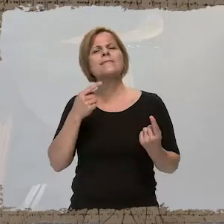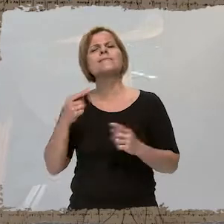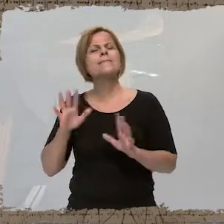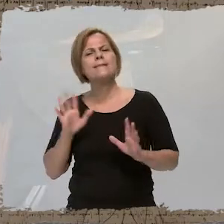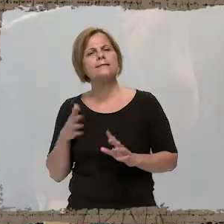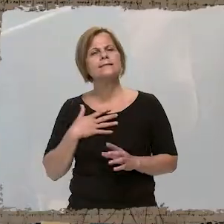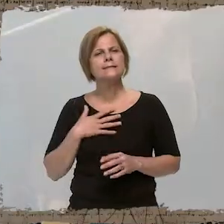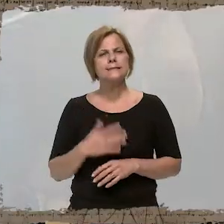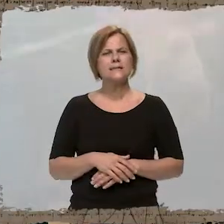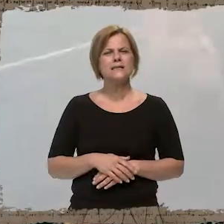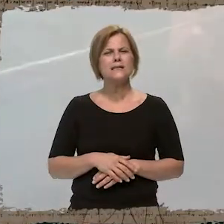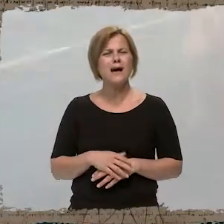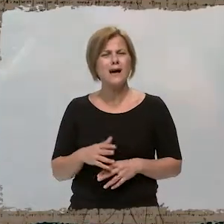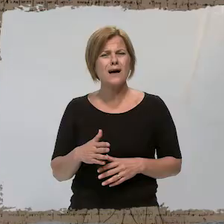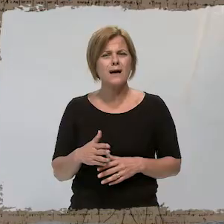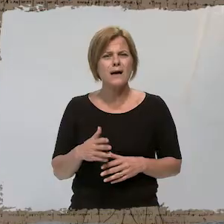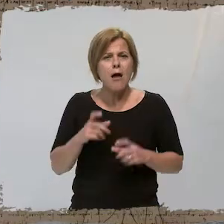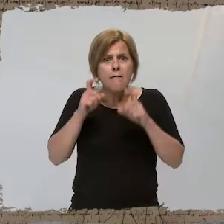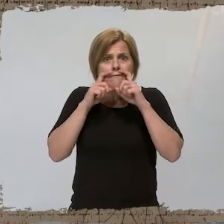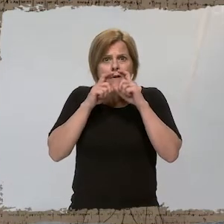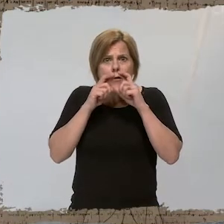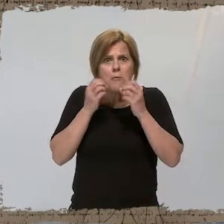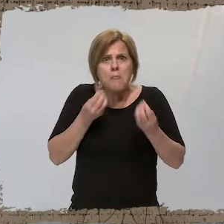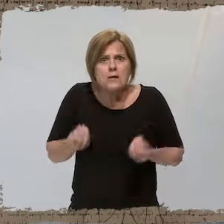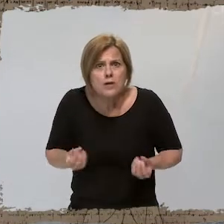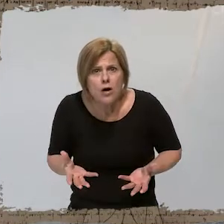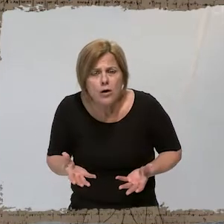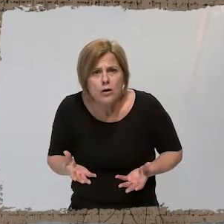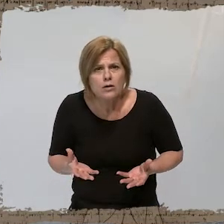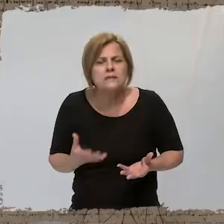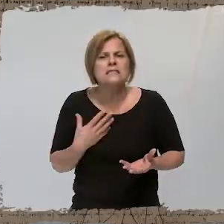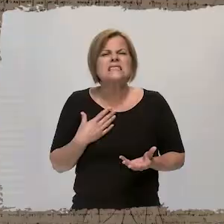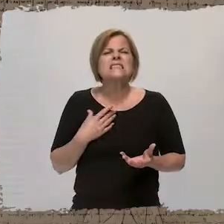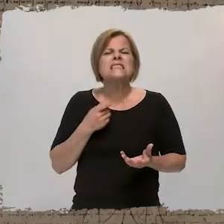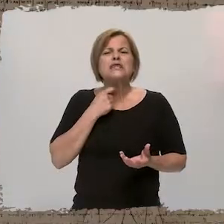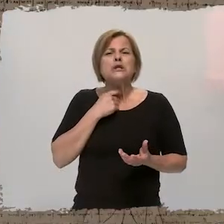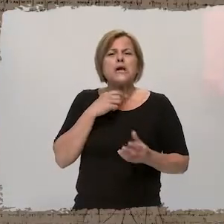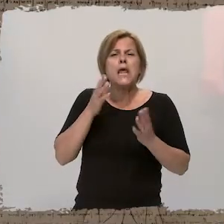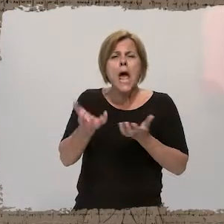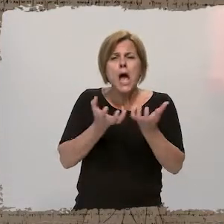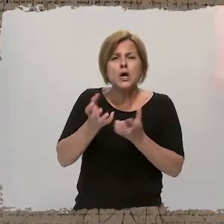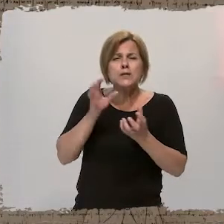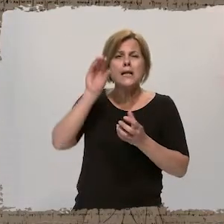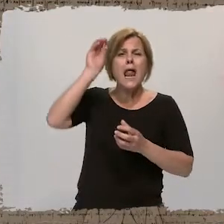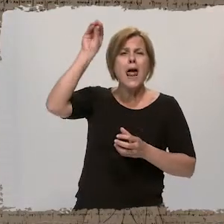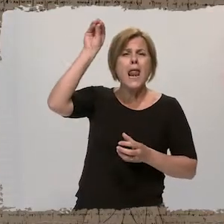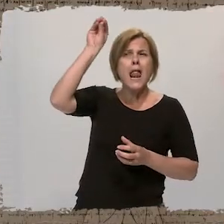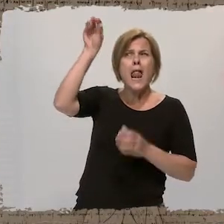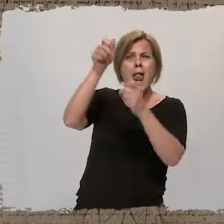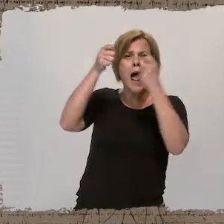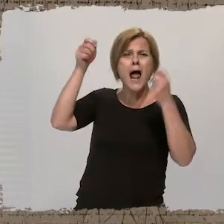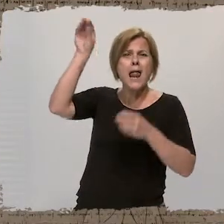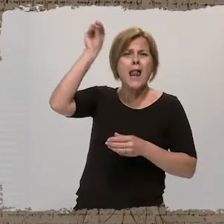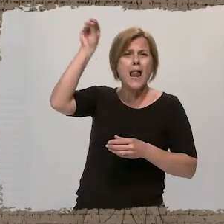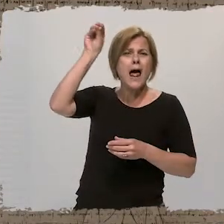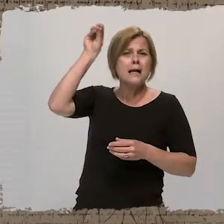son y para barredo gigantes aunque te pasó estuve intentando alcanzar un paquete de galletitas que estaba en el mueble